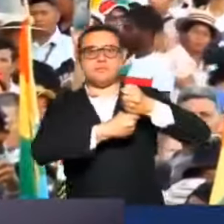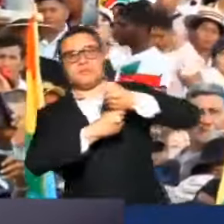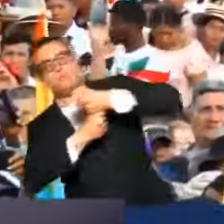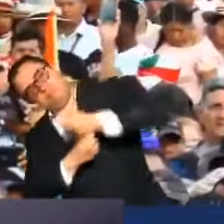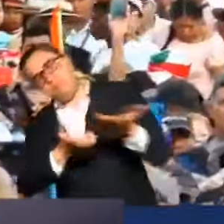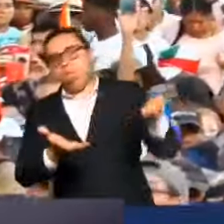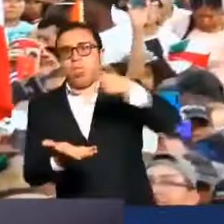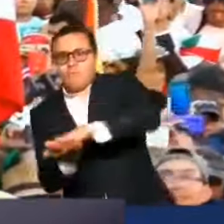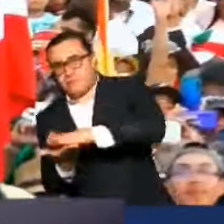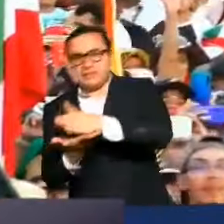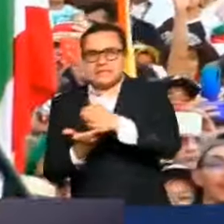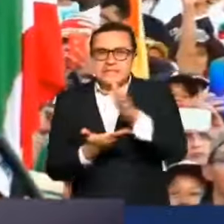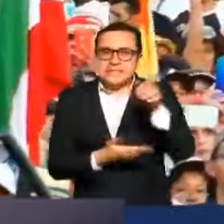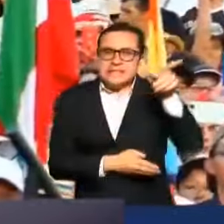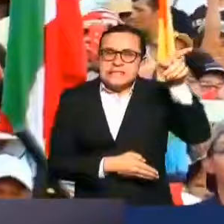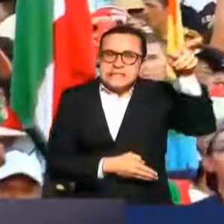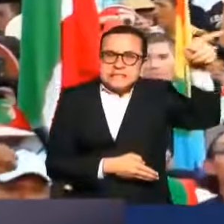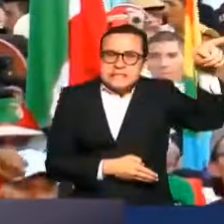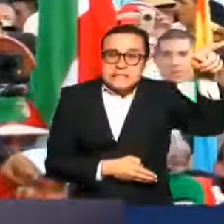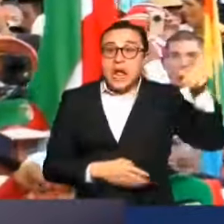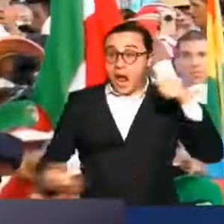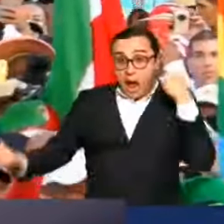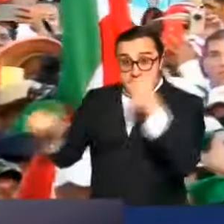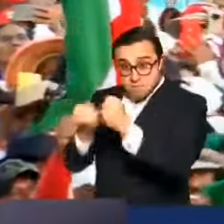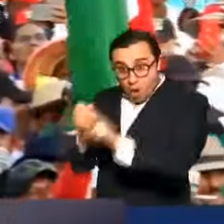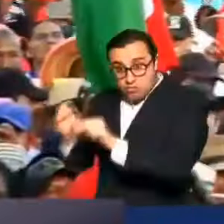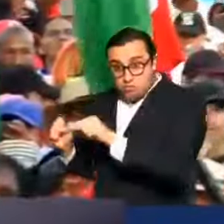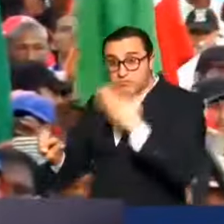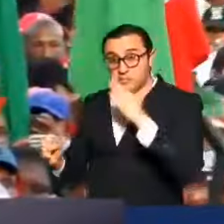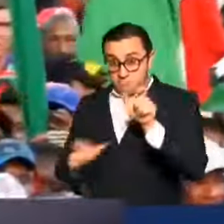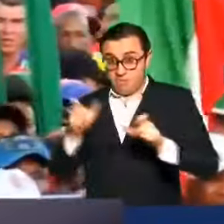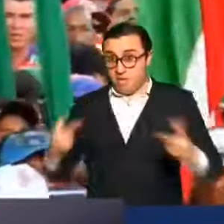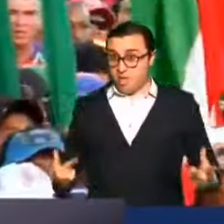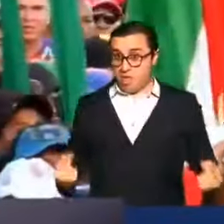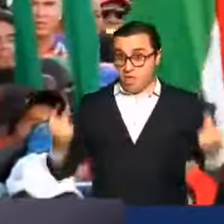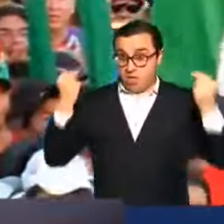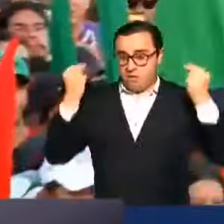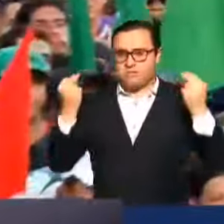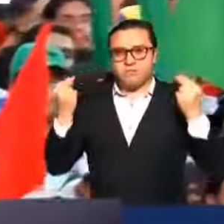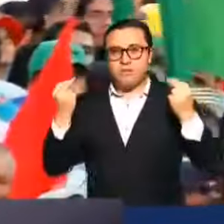ellos? No era con el indígena, era con el esclavista.